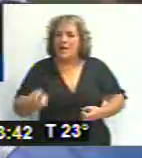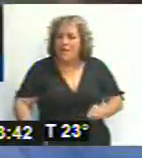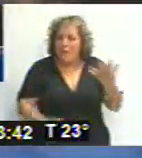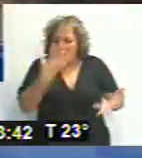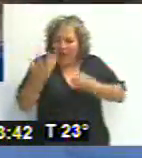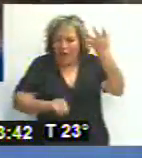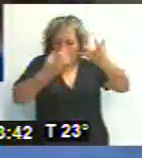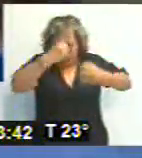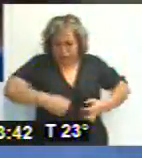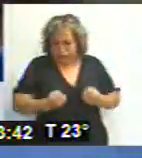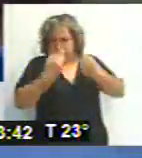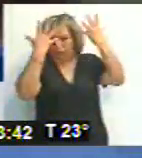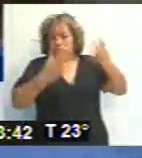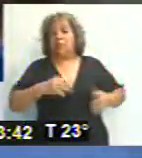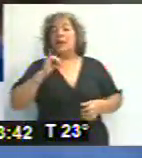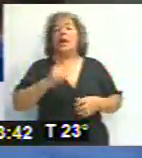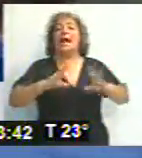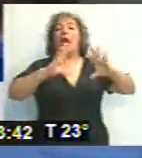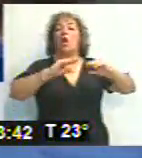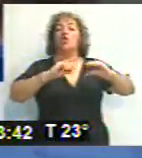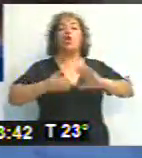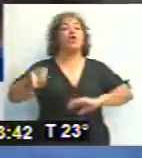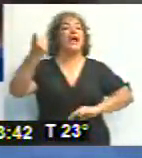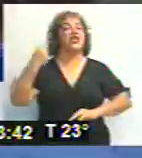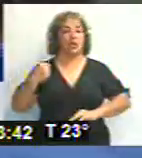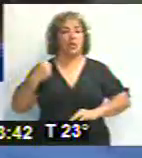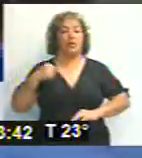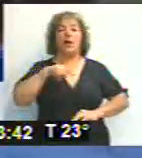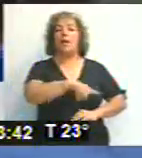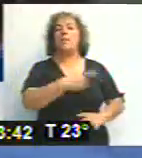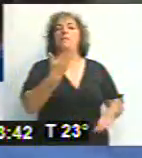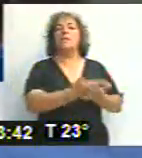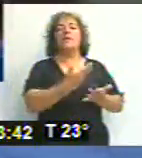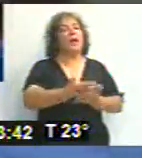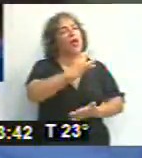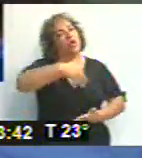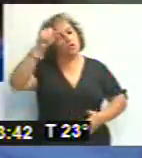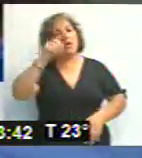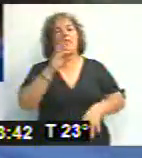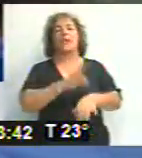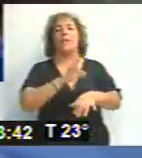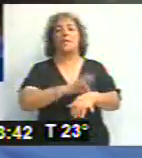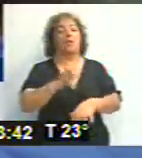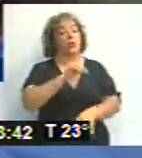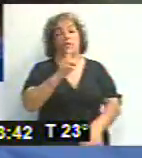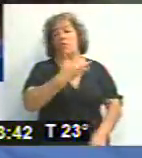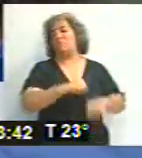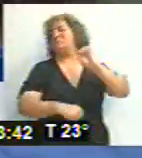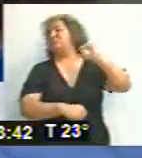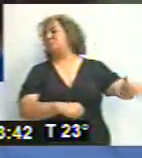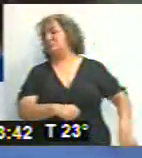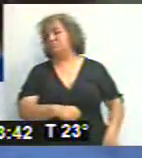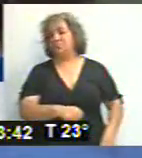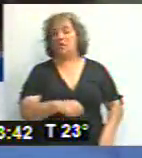después? En el colchón ayer, porque él pidió que le lleven al médico y no le llevaban el apunte, no le